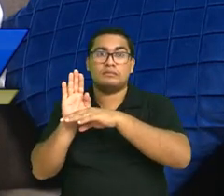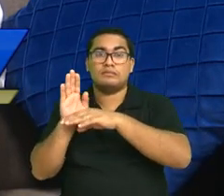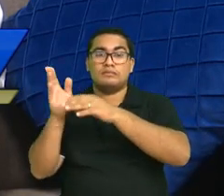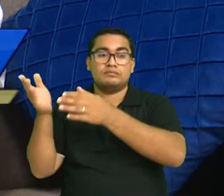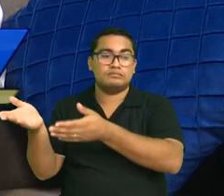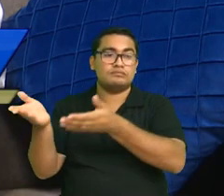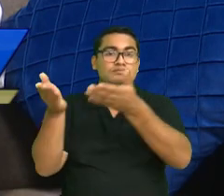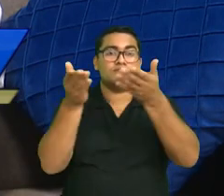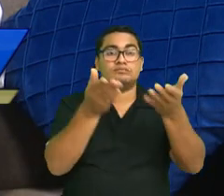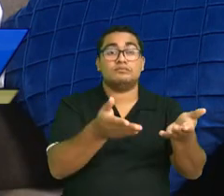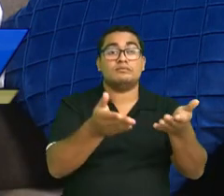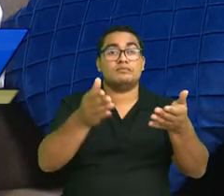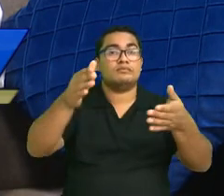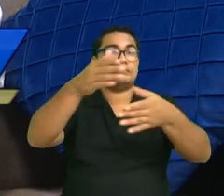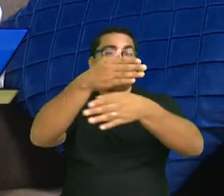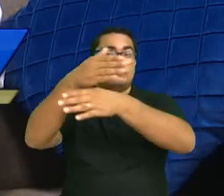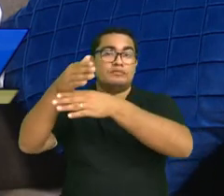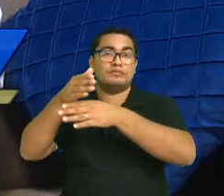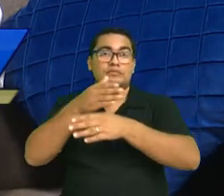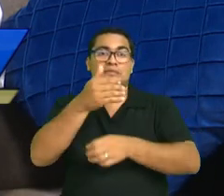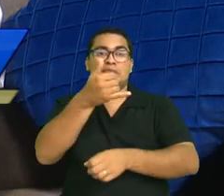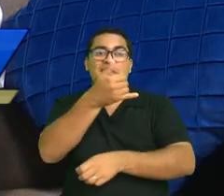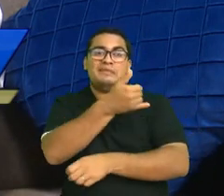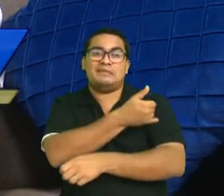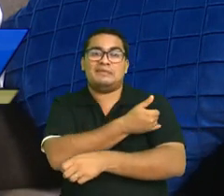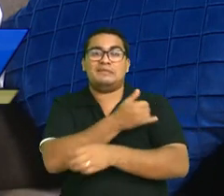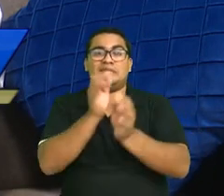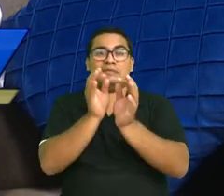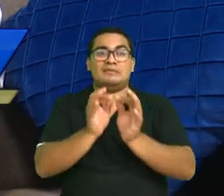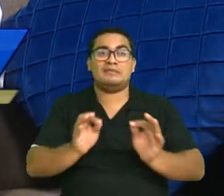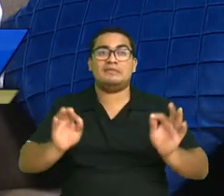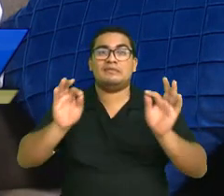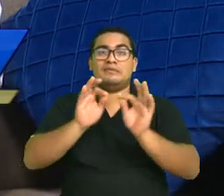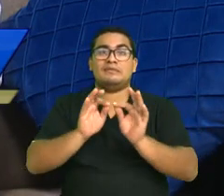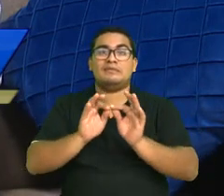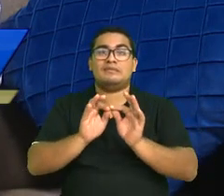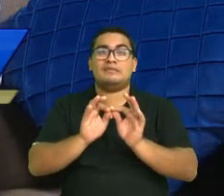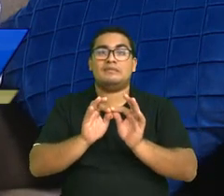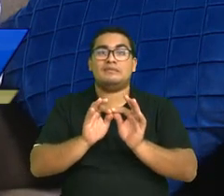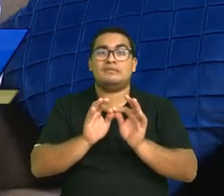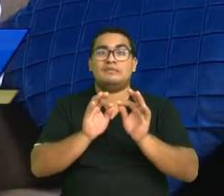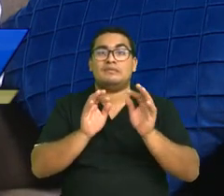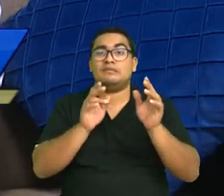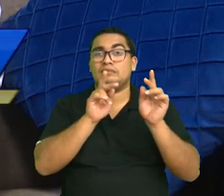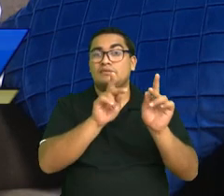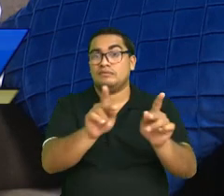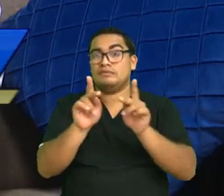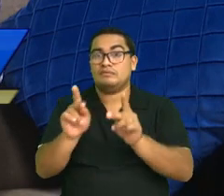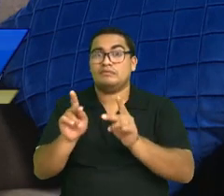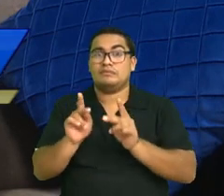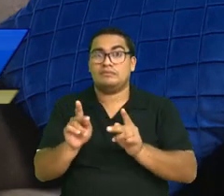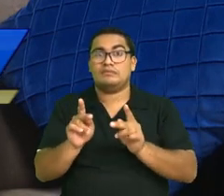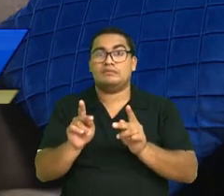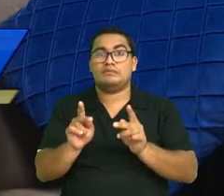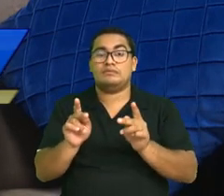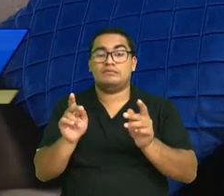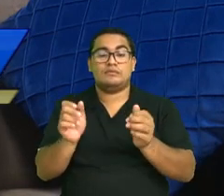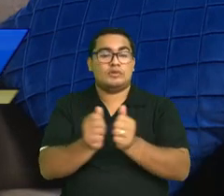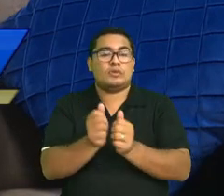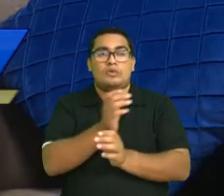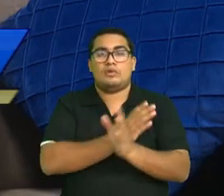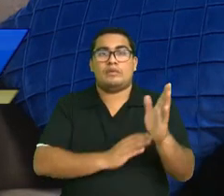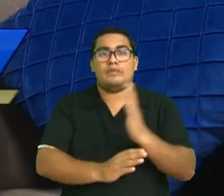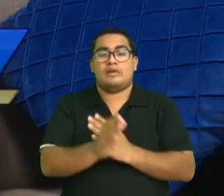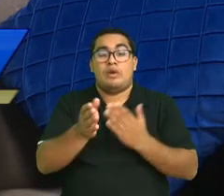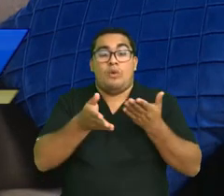red hospitalaria, pero que también tiene una implicación bastante importante para las personas, en principio, que tienen una discapacidad porque nacieron con ella